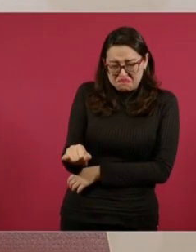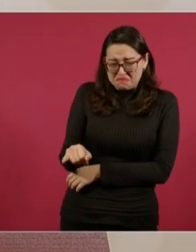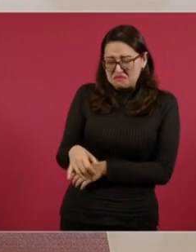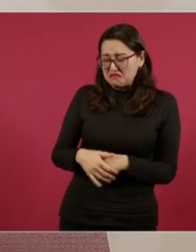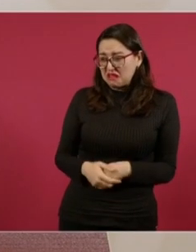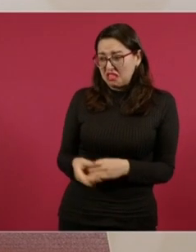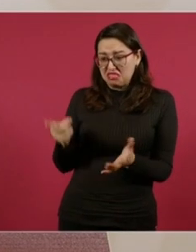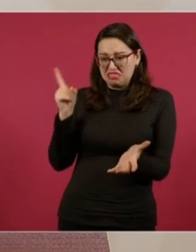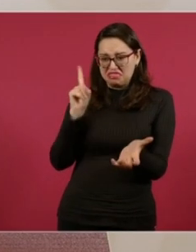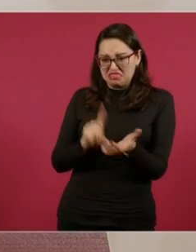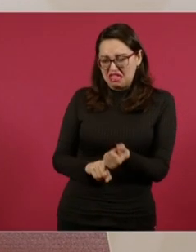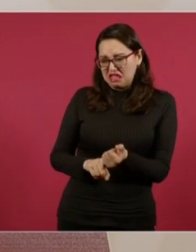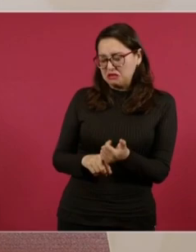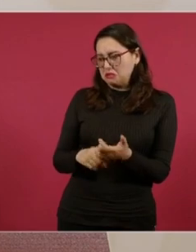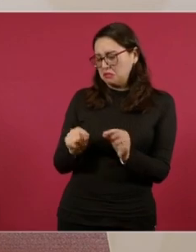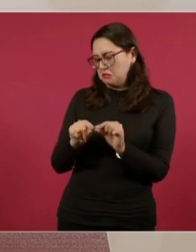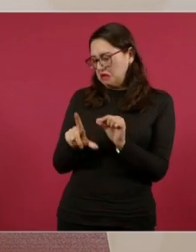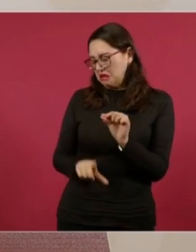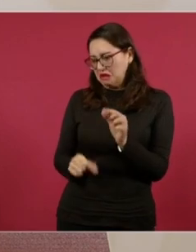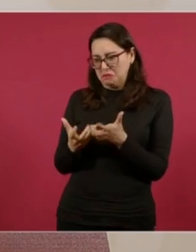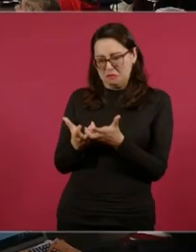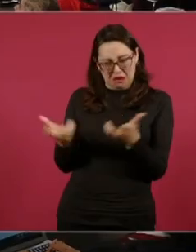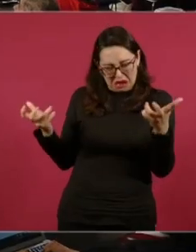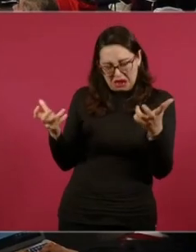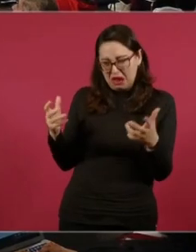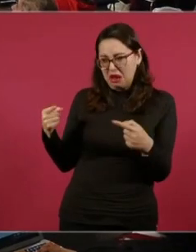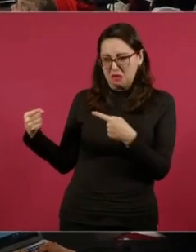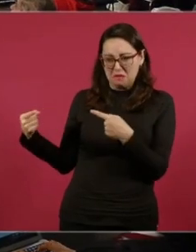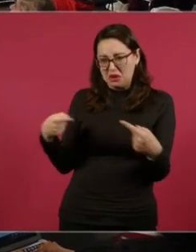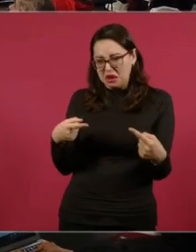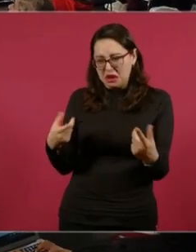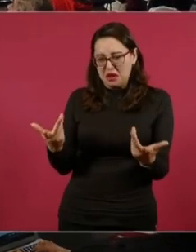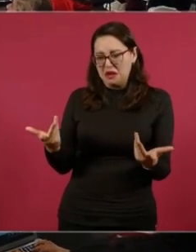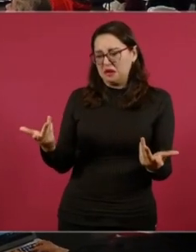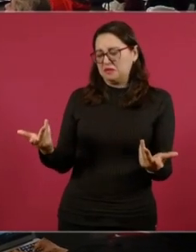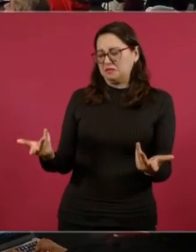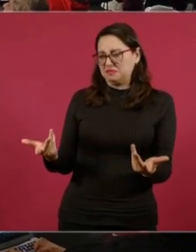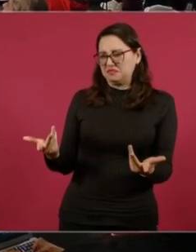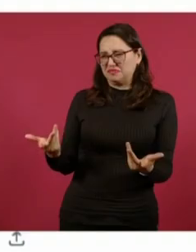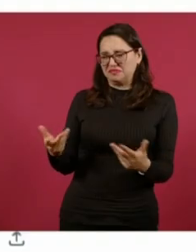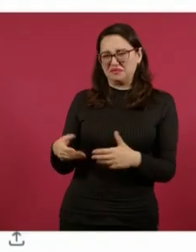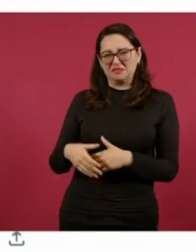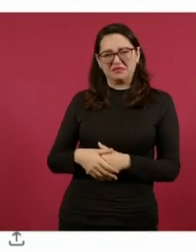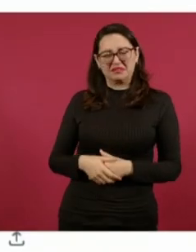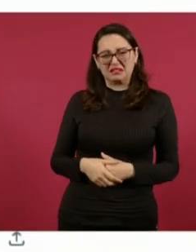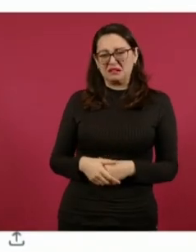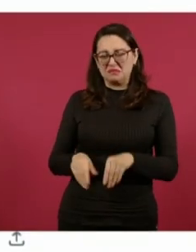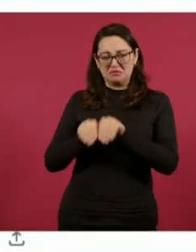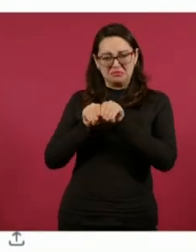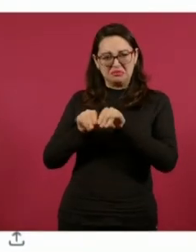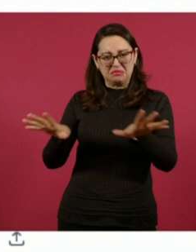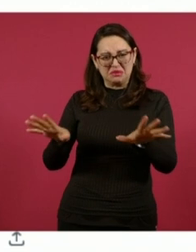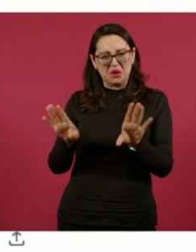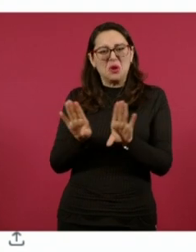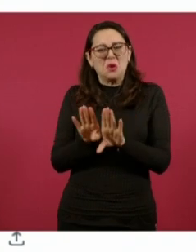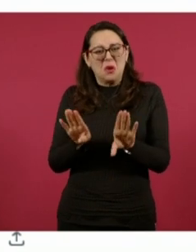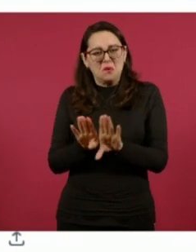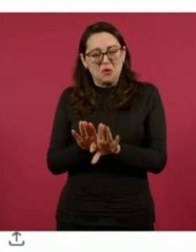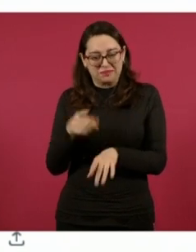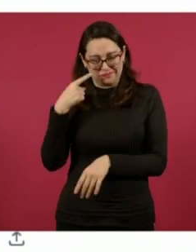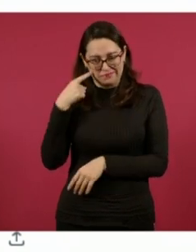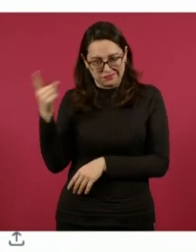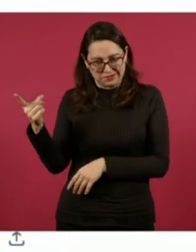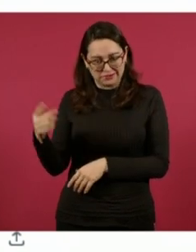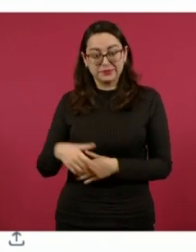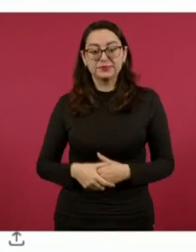como la de las mañaneras haya tenido la fuerza y el impacto de